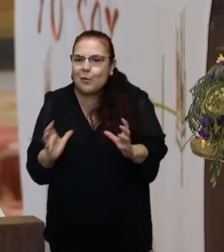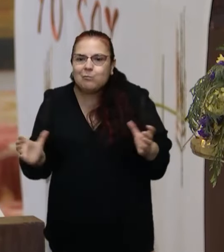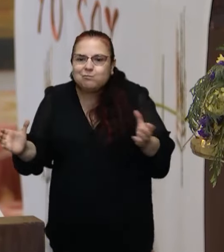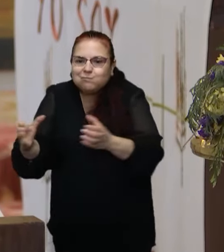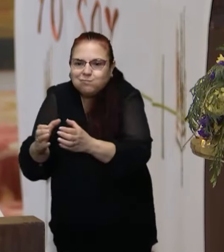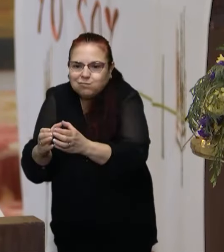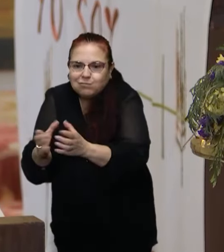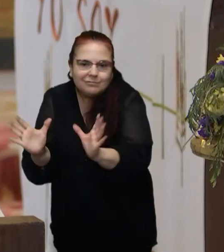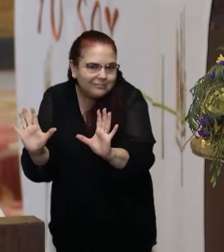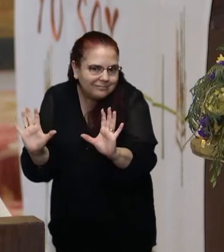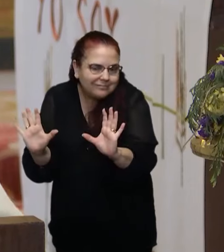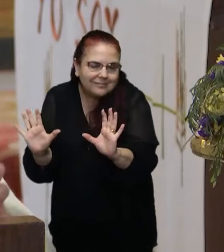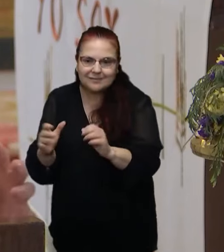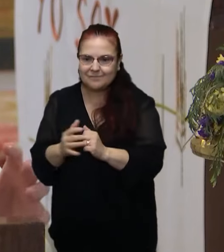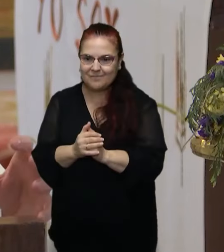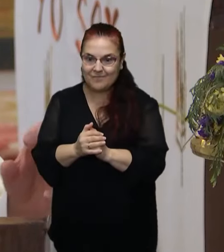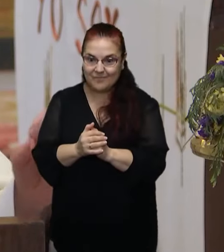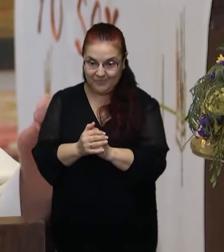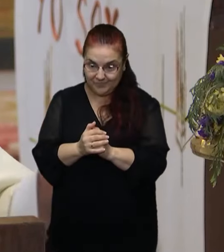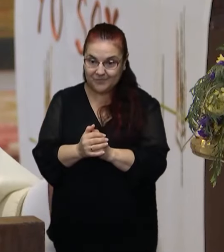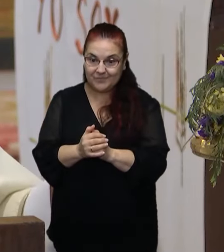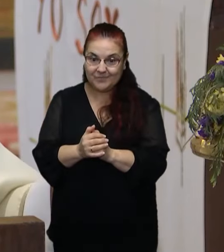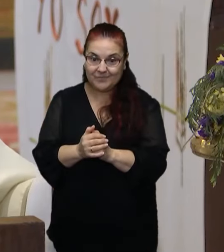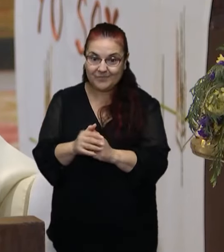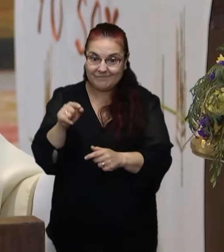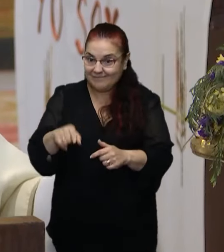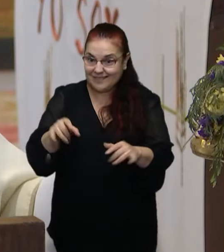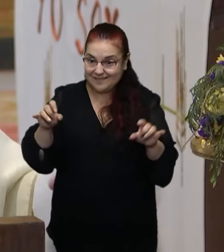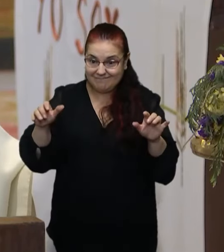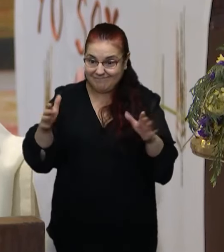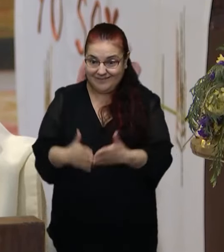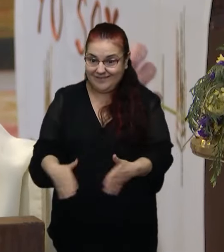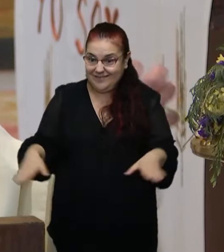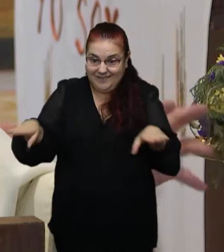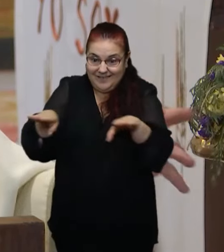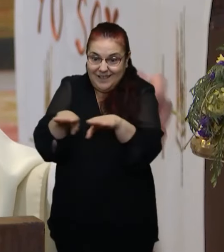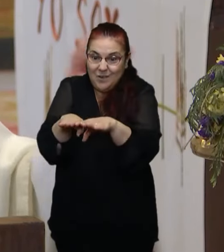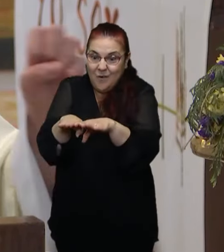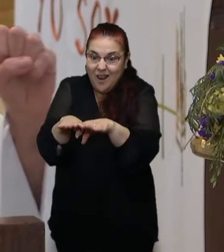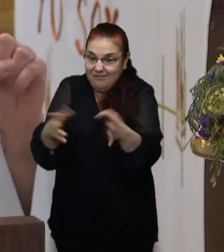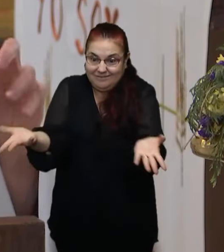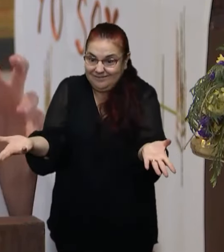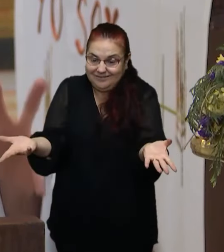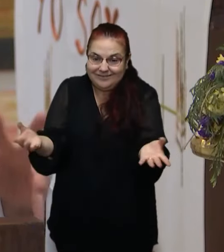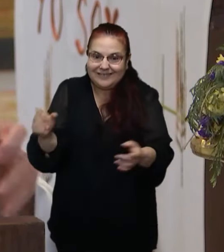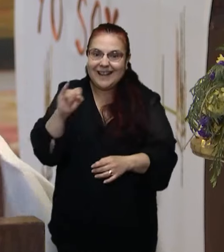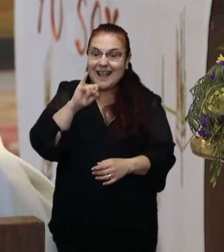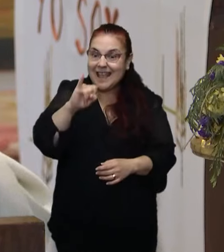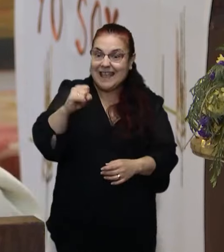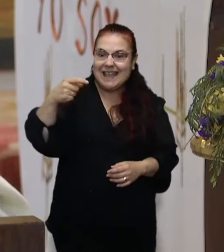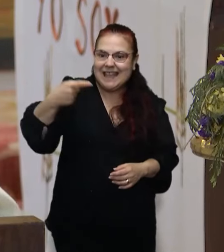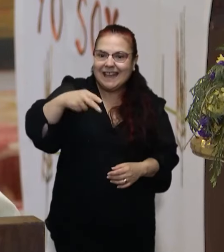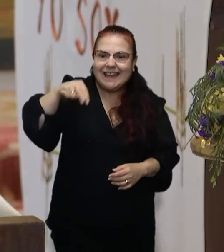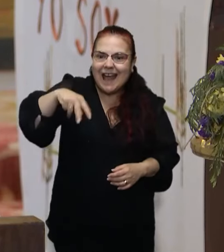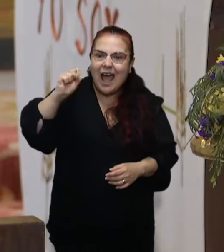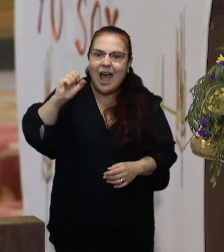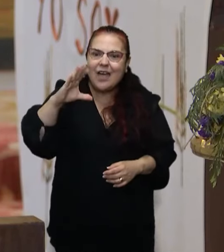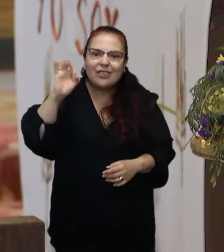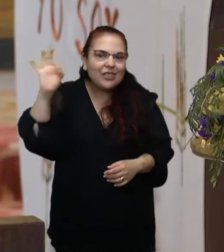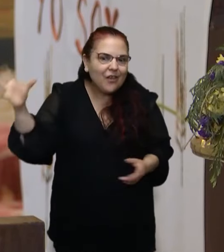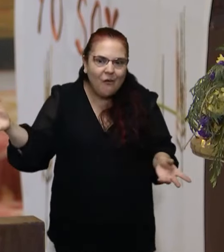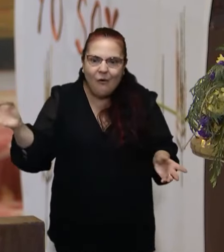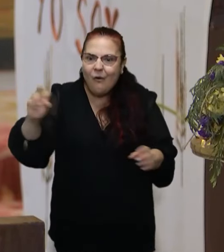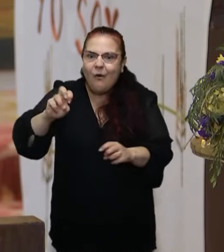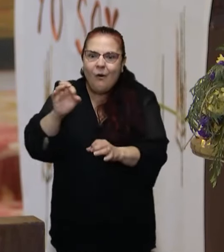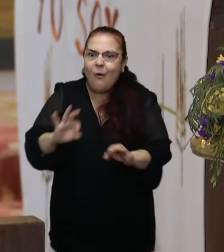del mundo. Es decir, es igual tanto para los Ignacios como para las Teresas como para